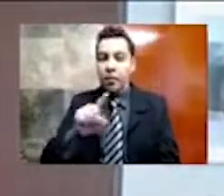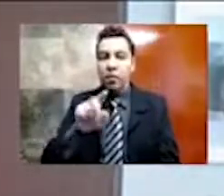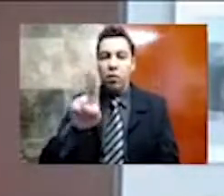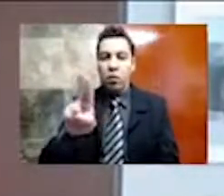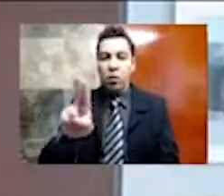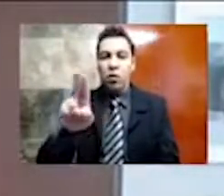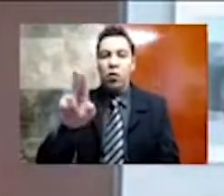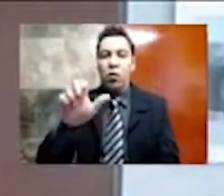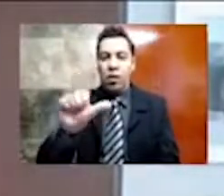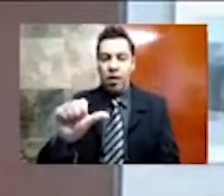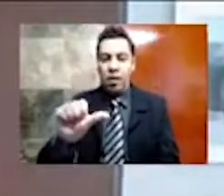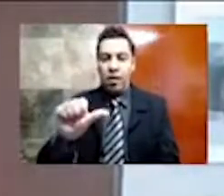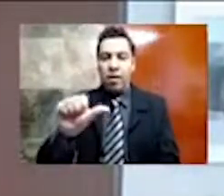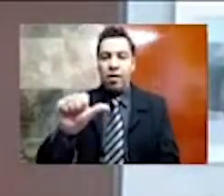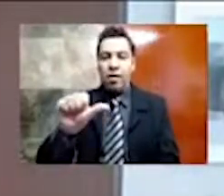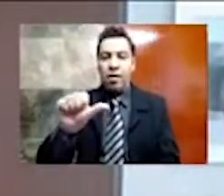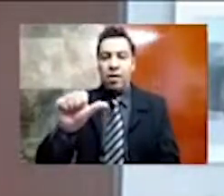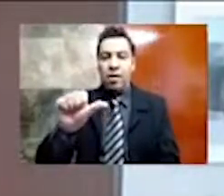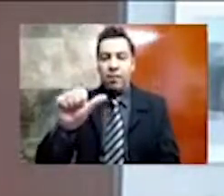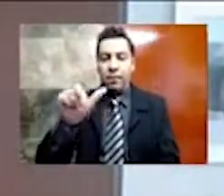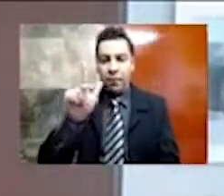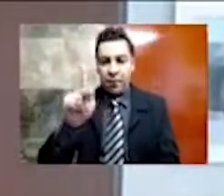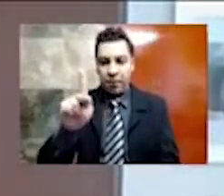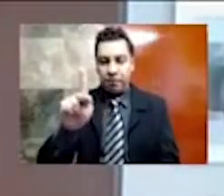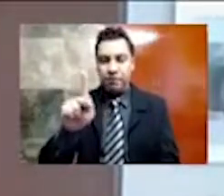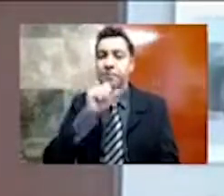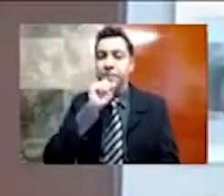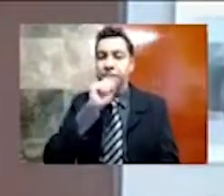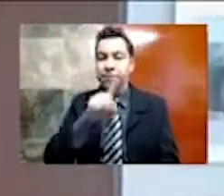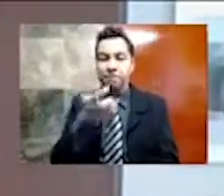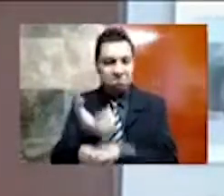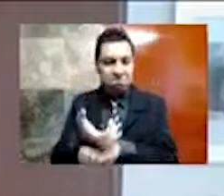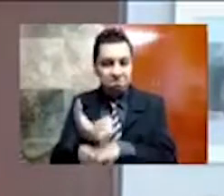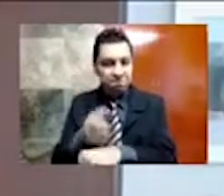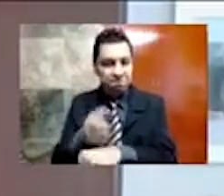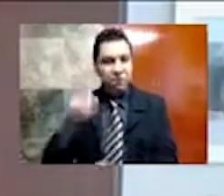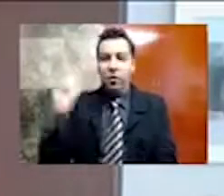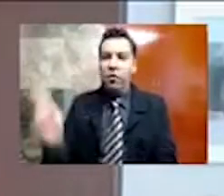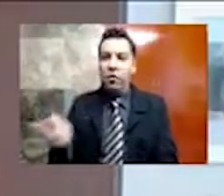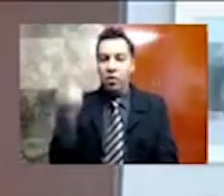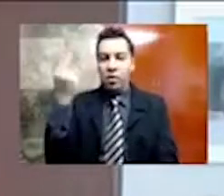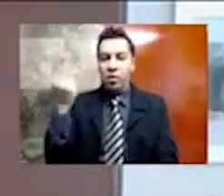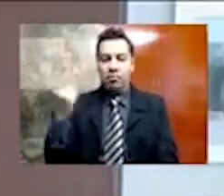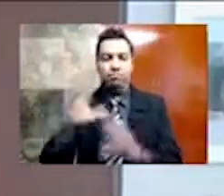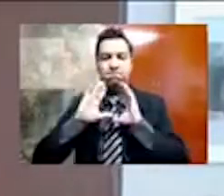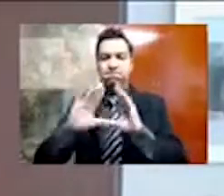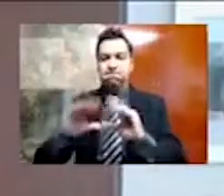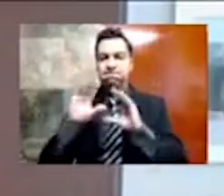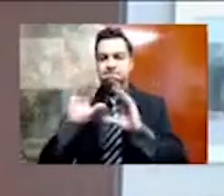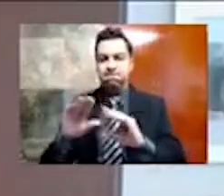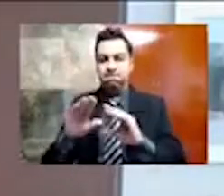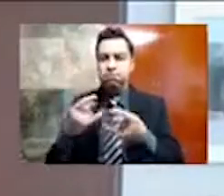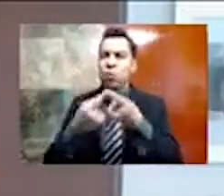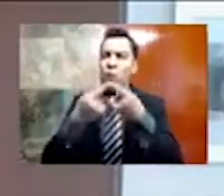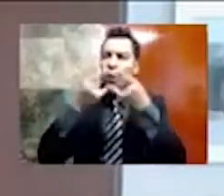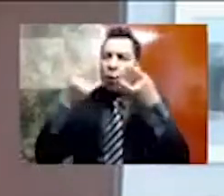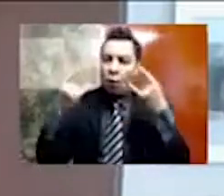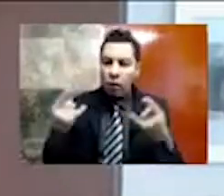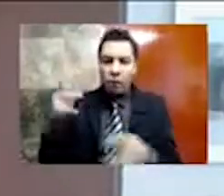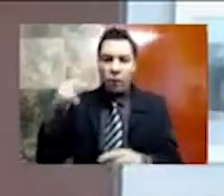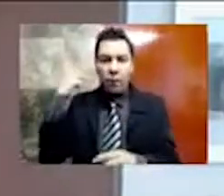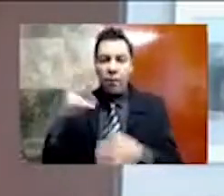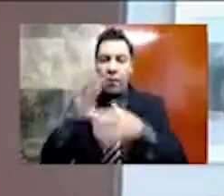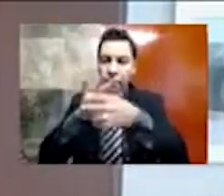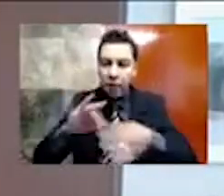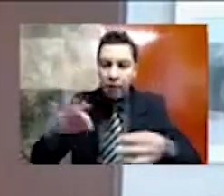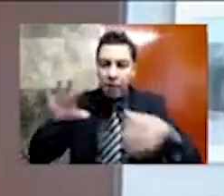También profesor en el Dartmouth College de Hanover, cronista de las ciudades de Puebla y Cholula y miembro